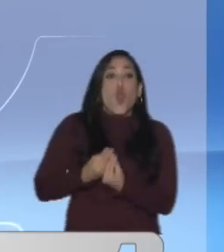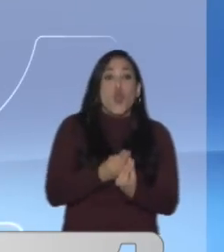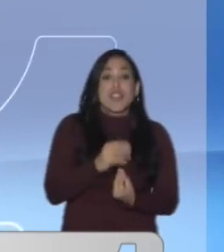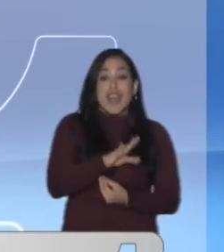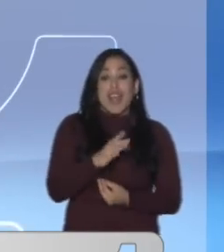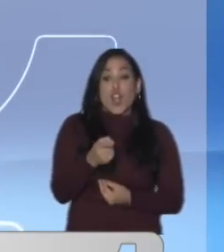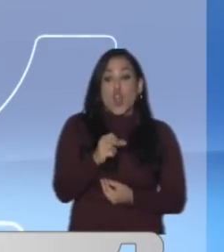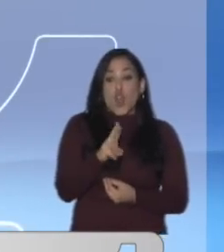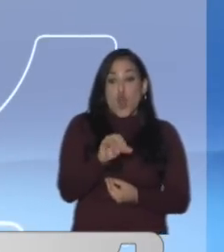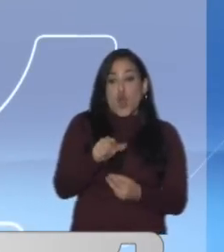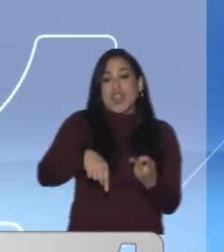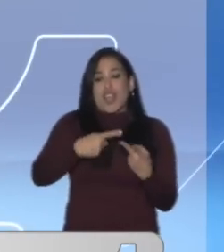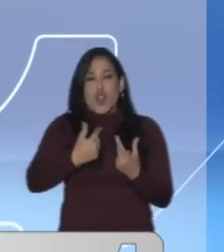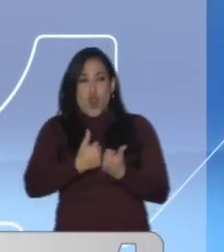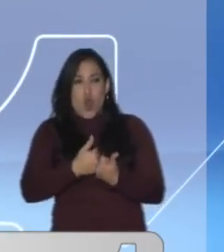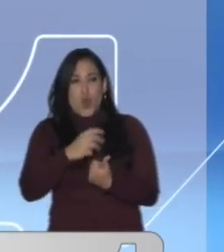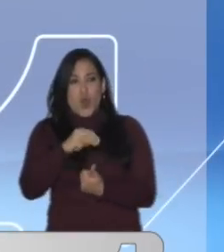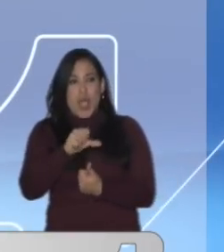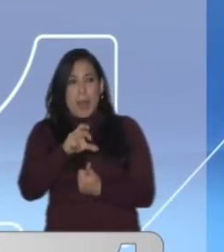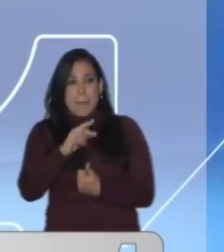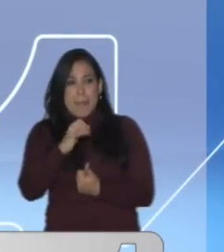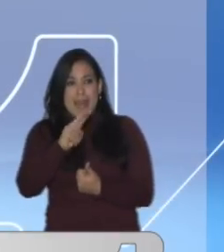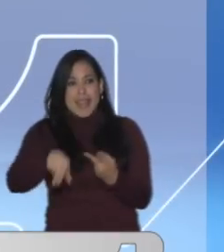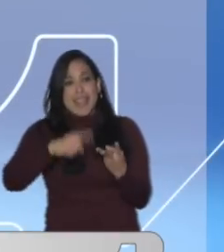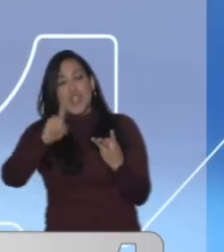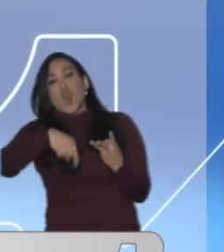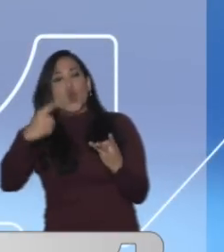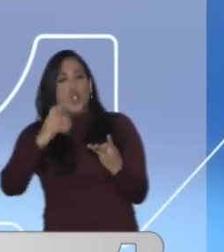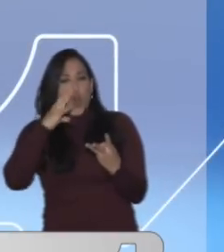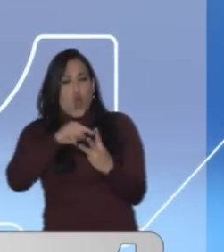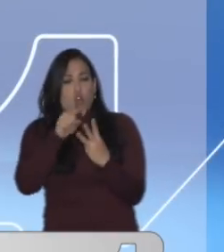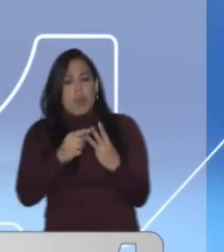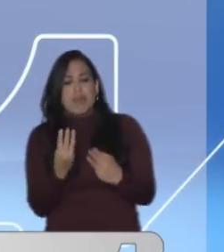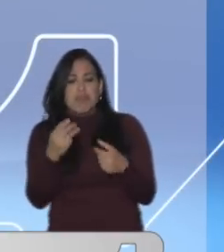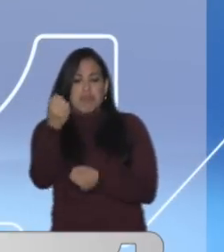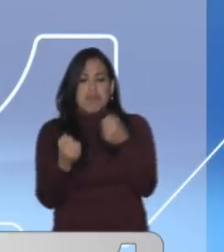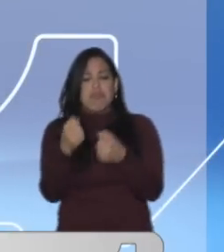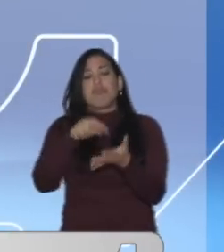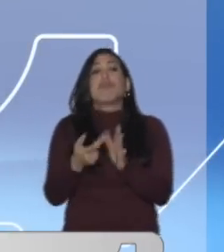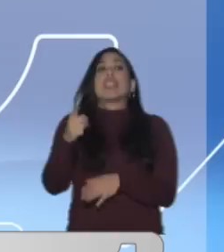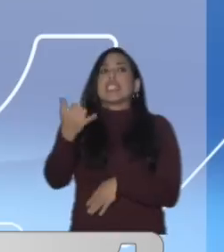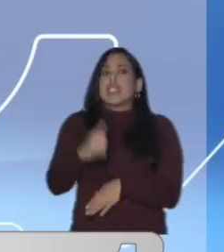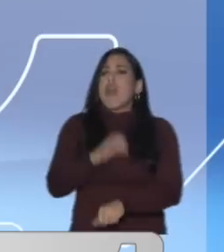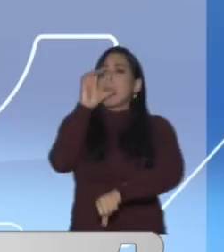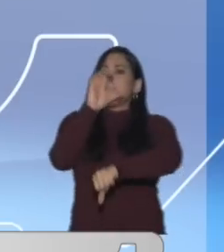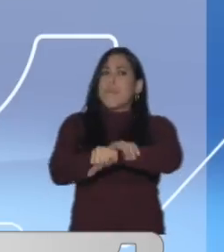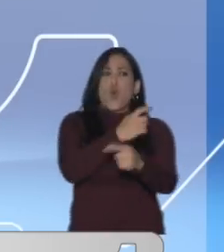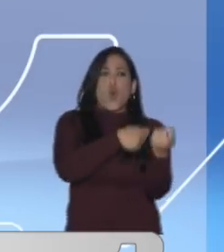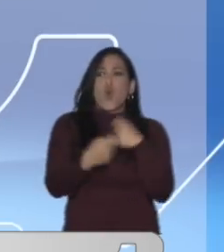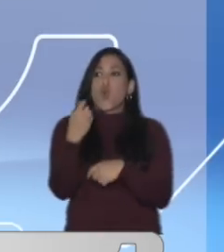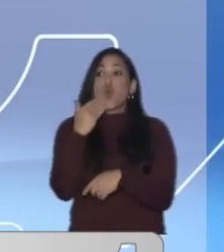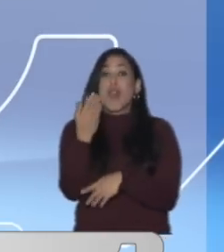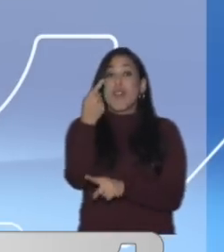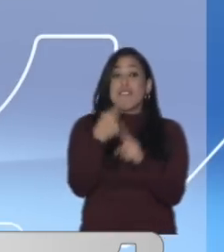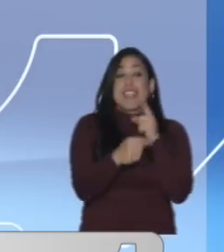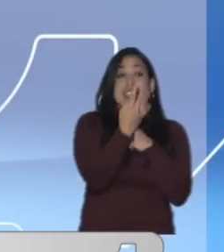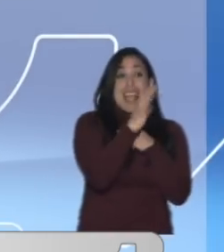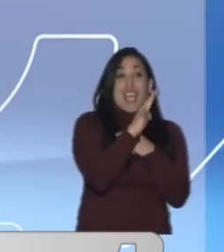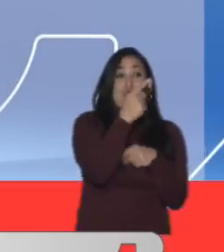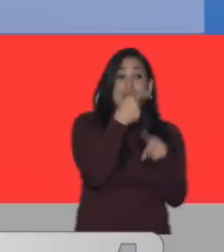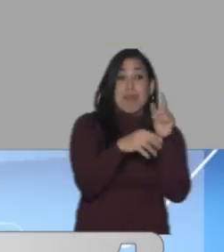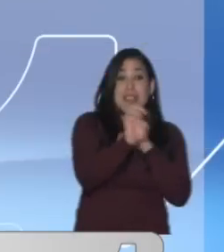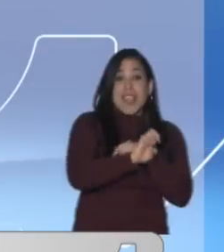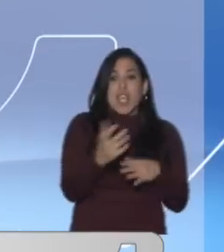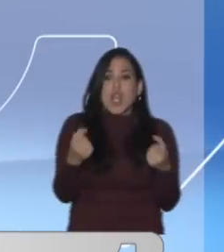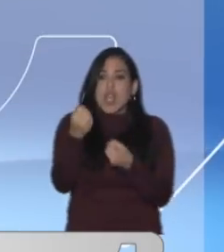Gloria Estrada, su pareja sentimental Martín Barreto y Avelino Villamizar, quien los acompañaba, habían sido capturados el pasado 14 de enero por llevar